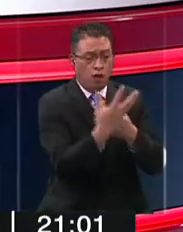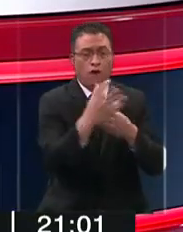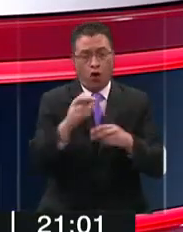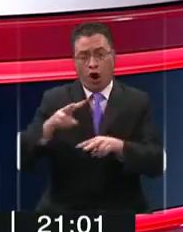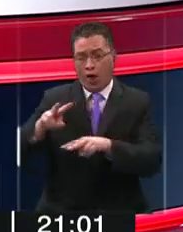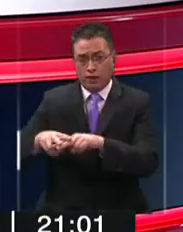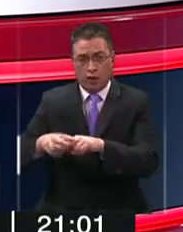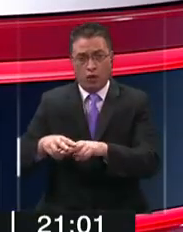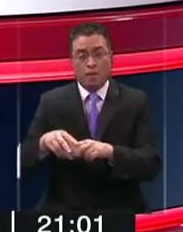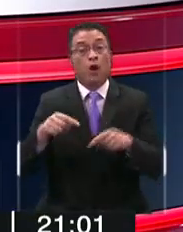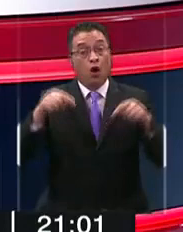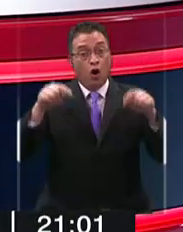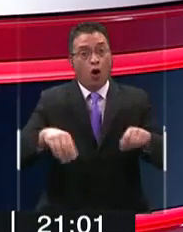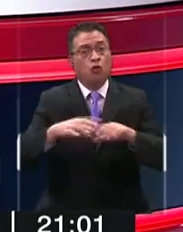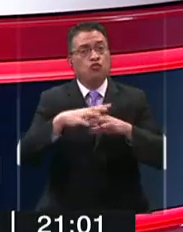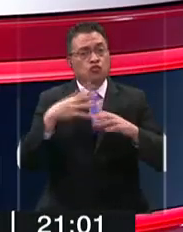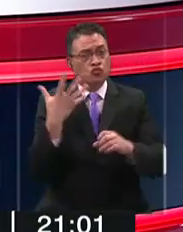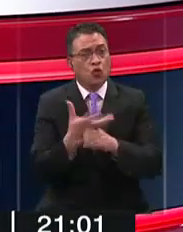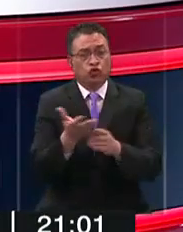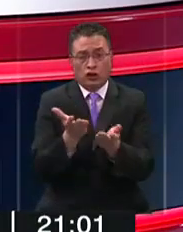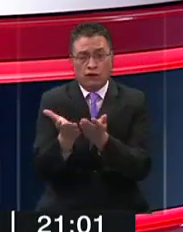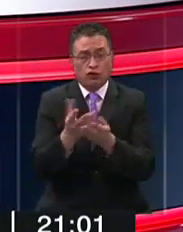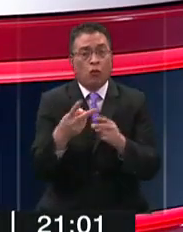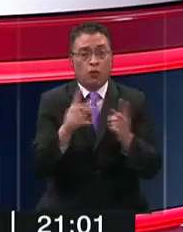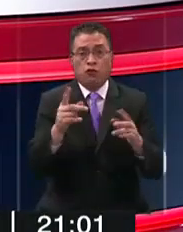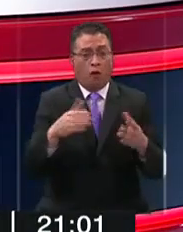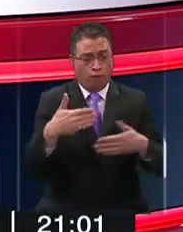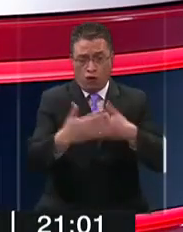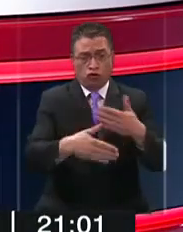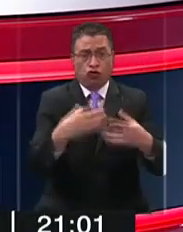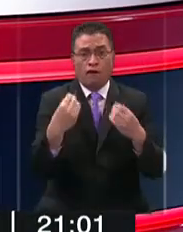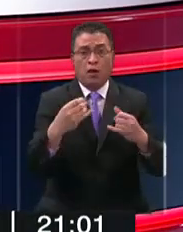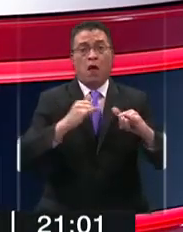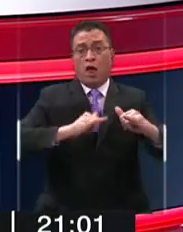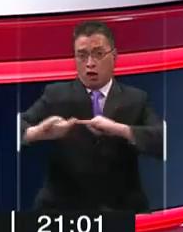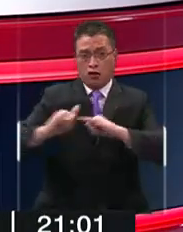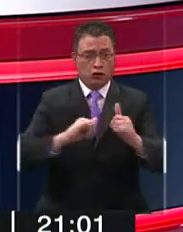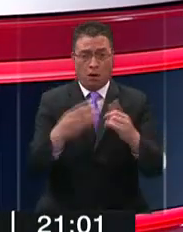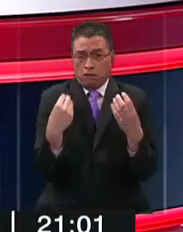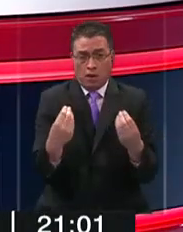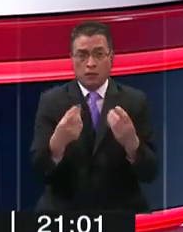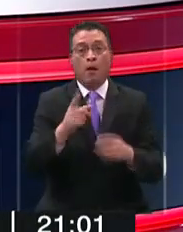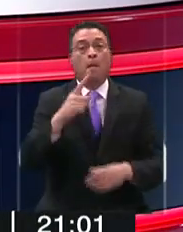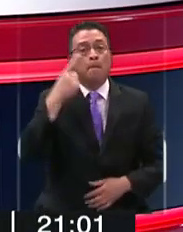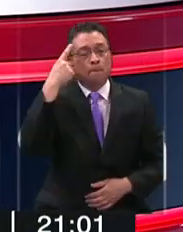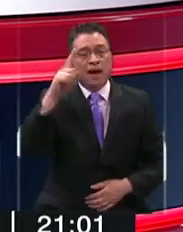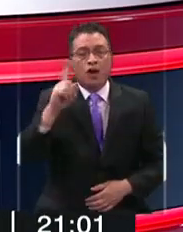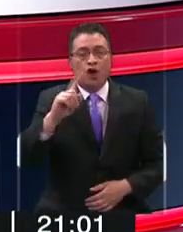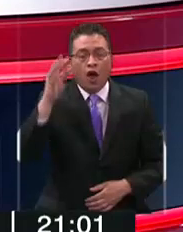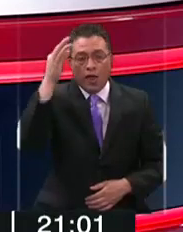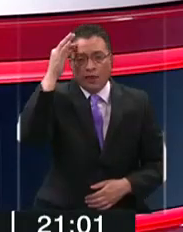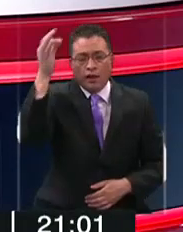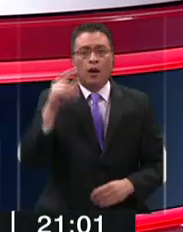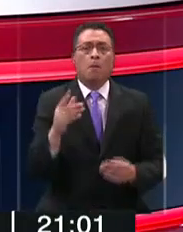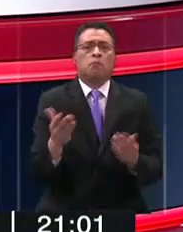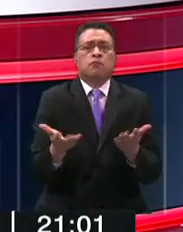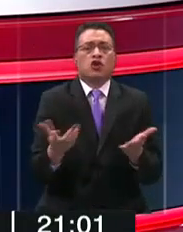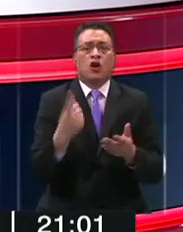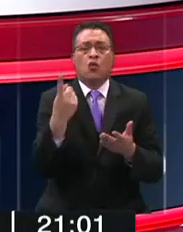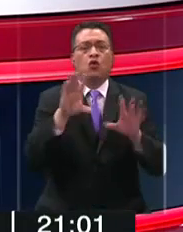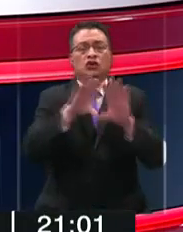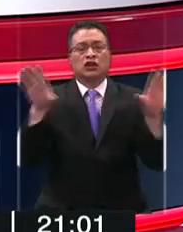antiguo, y hoy muchos servicios públicos funcionan sin problemas a través de Internet. Lo que no se entiende es por qué un sistema